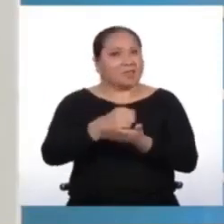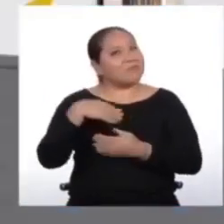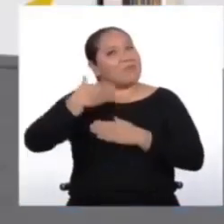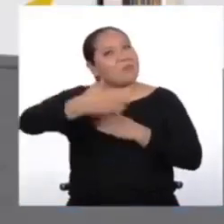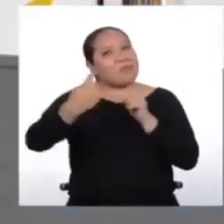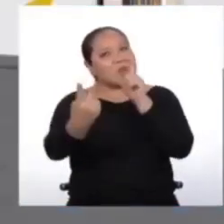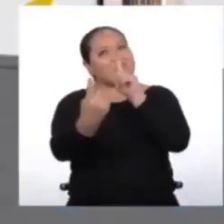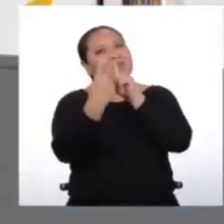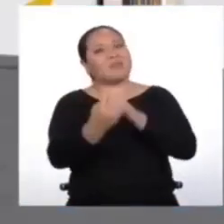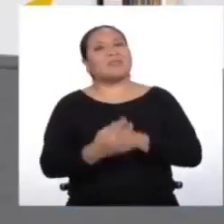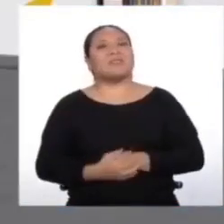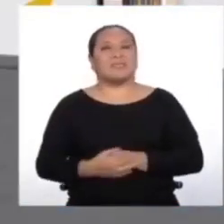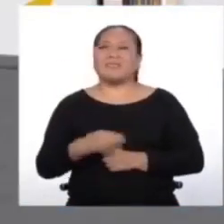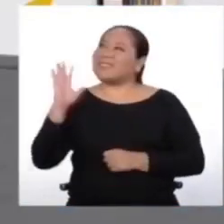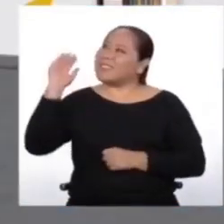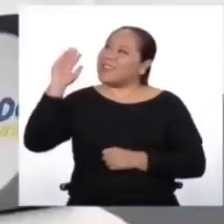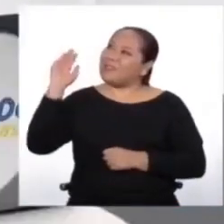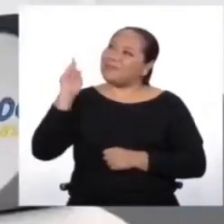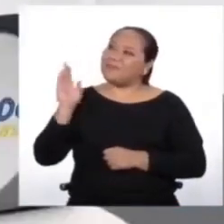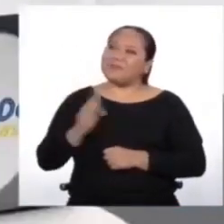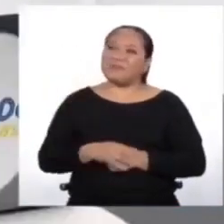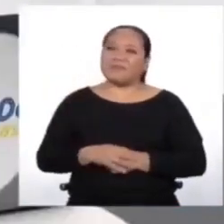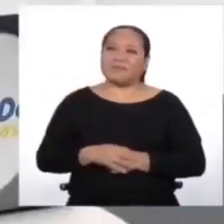entonces. ¡Chao, profe!